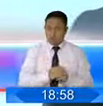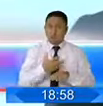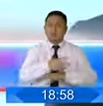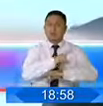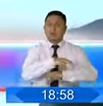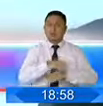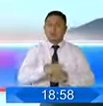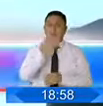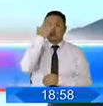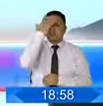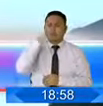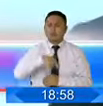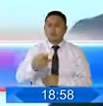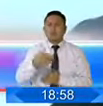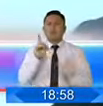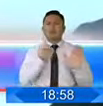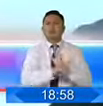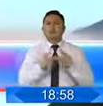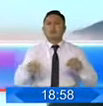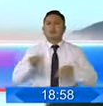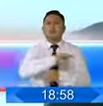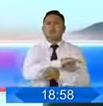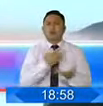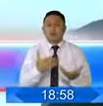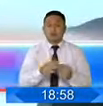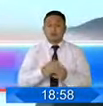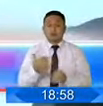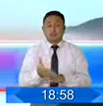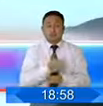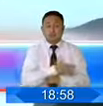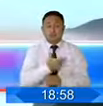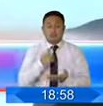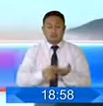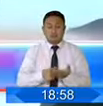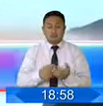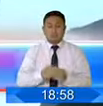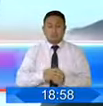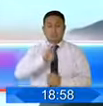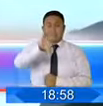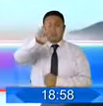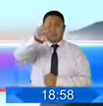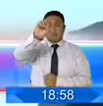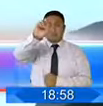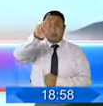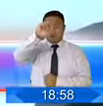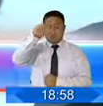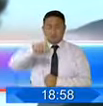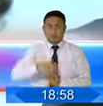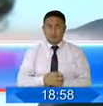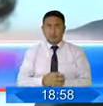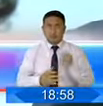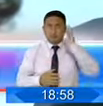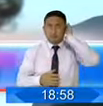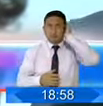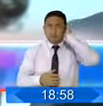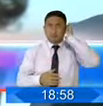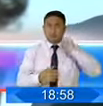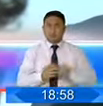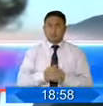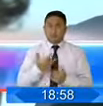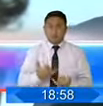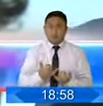qué son las razones de esas transferencias? Además, hay que tomar en cuenta algo. El señor Bravo expuso, pero no dejó contrainterrogar. Por lo tanto, no sabemos la